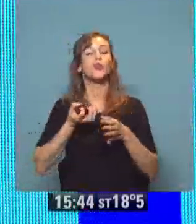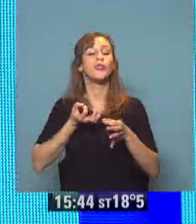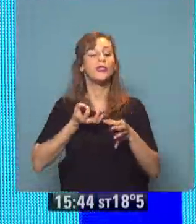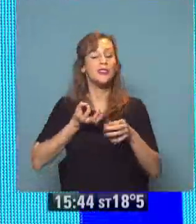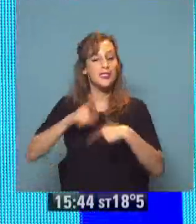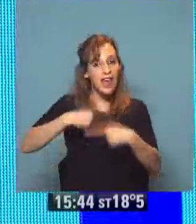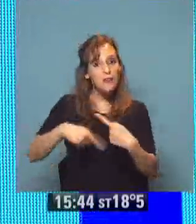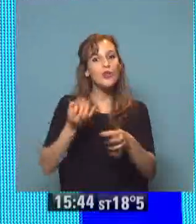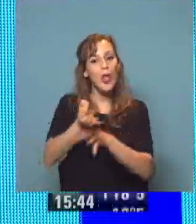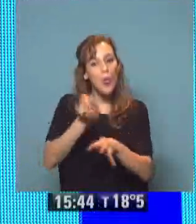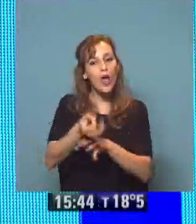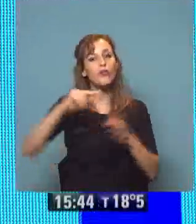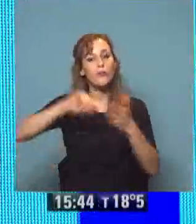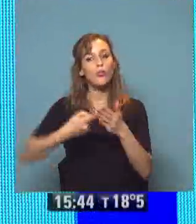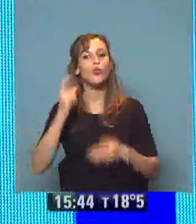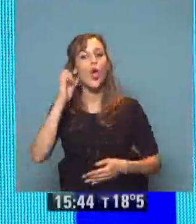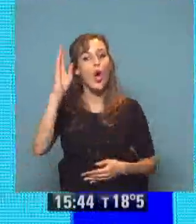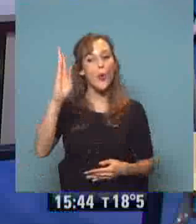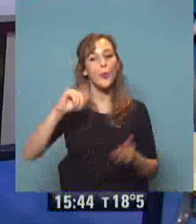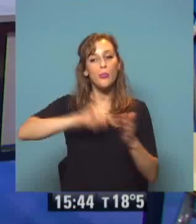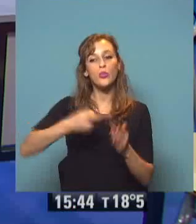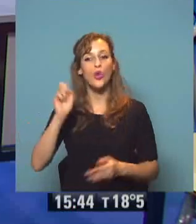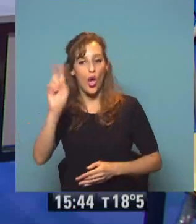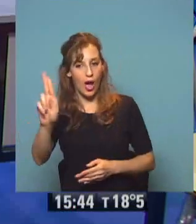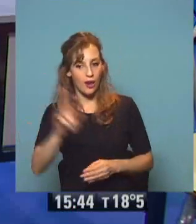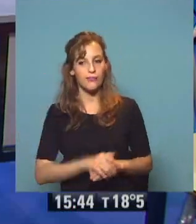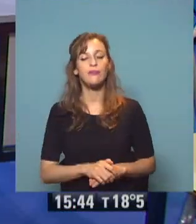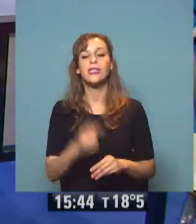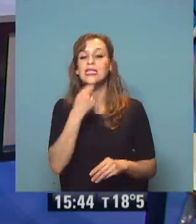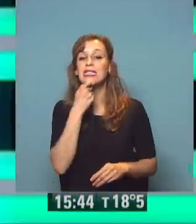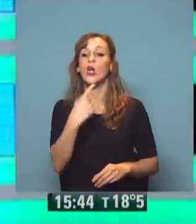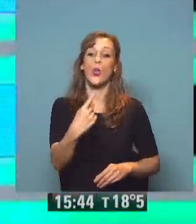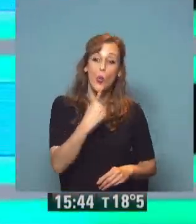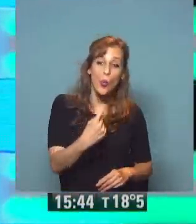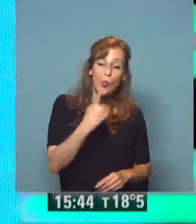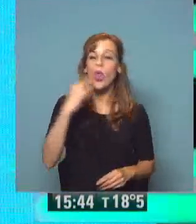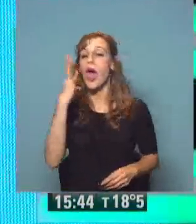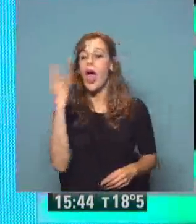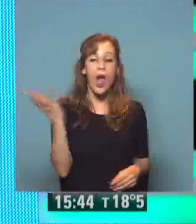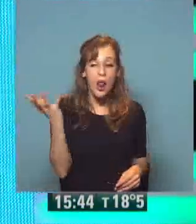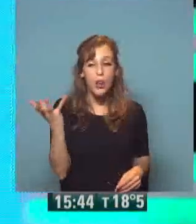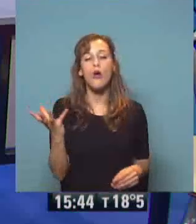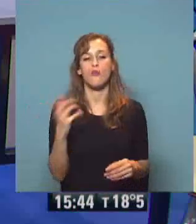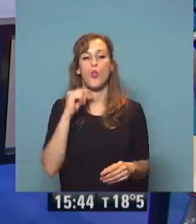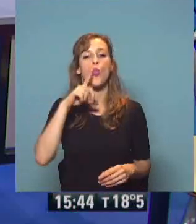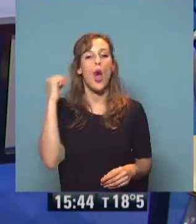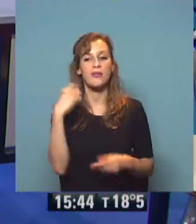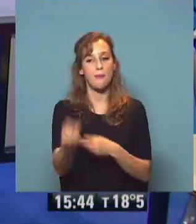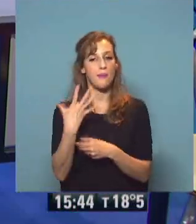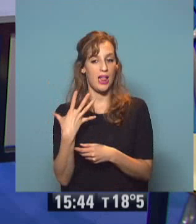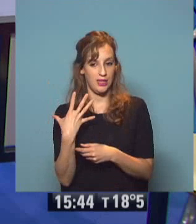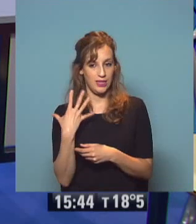www.seguimoseducando.gob.ar. Esto es para los adultos que están ahí. Sí, sí, y si tienen dudas, nos preguntan al WhatsApp si surge alguna duda de dónde buscar. Ahí está el numerito, ahí aparece.